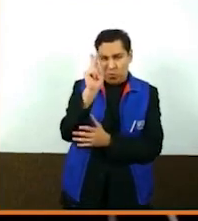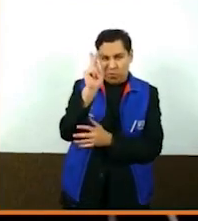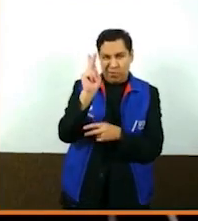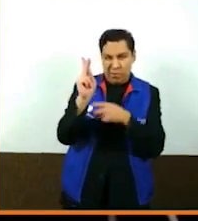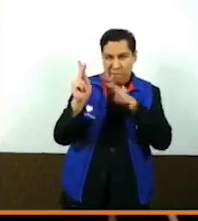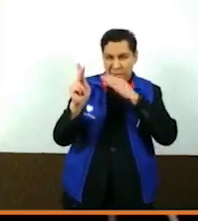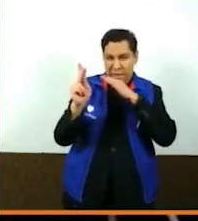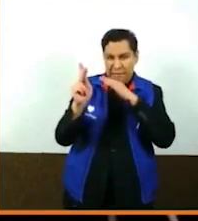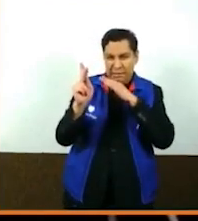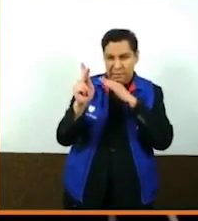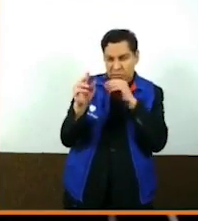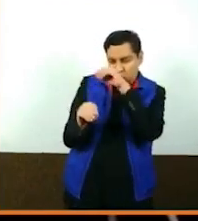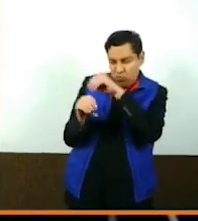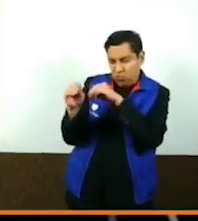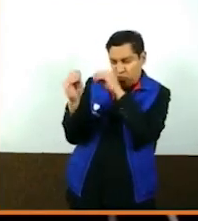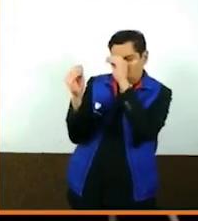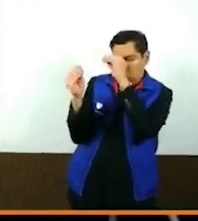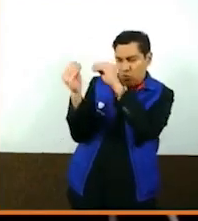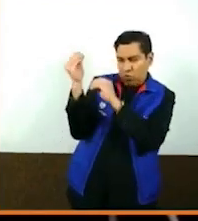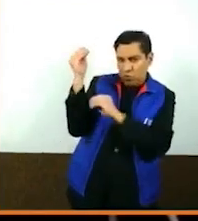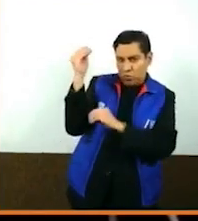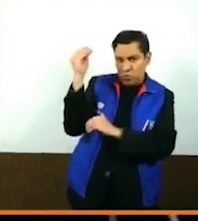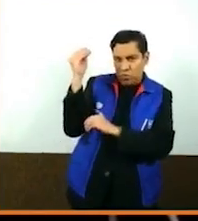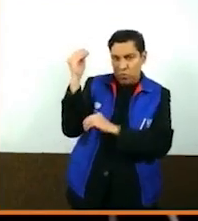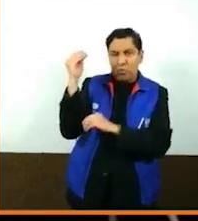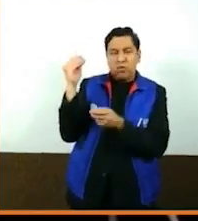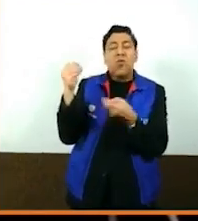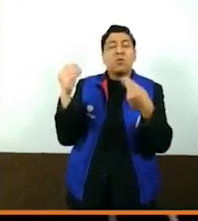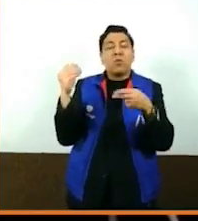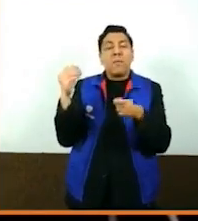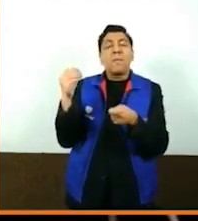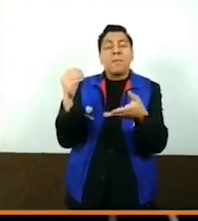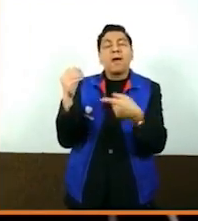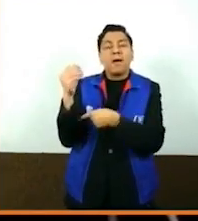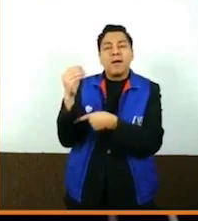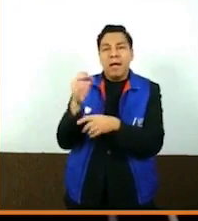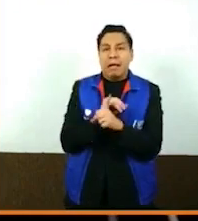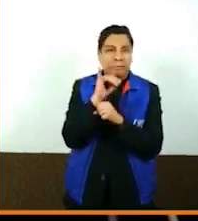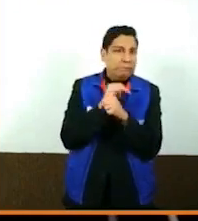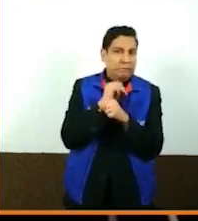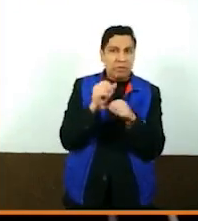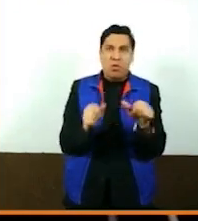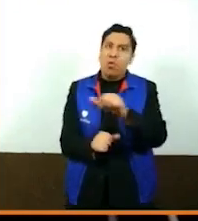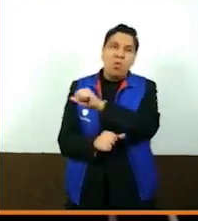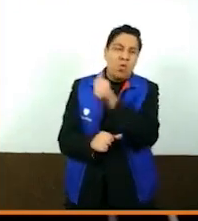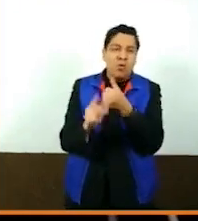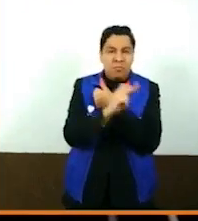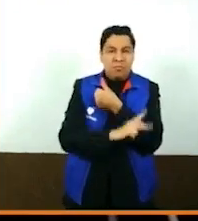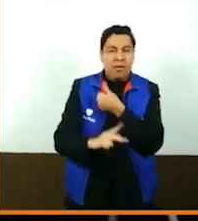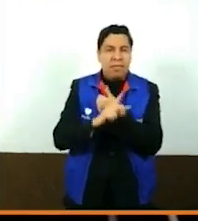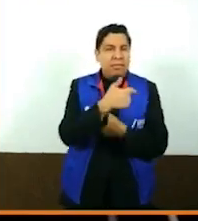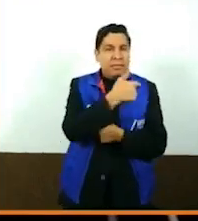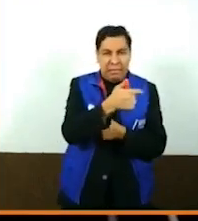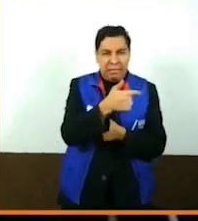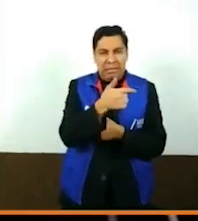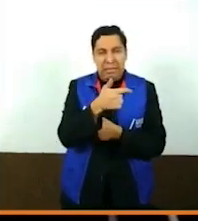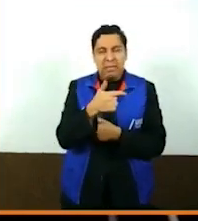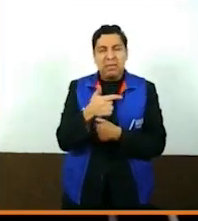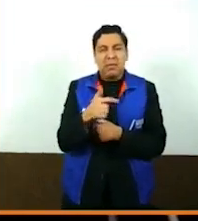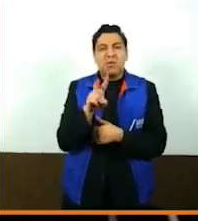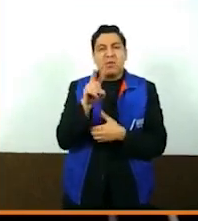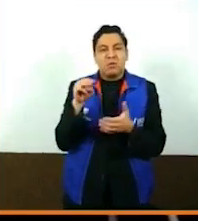exitoso que le llamamos de México para el mundo. Hoy por hoy se están haciendo investigaciones en 7 países. En México ya se lanzó y para